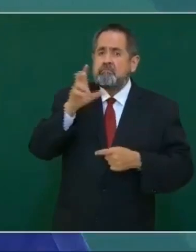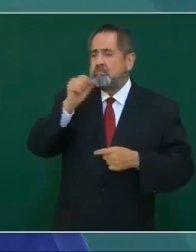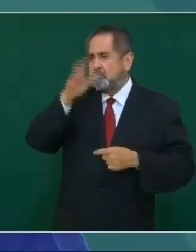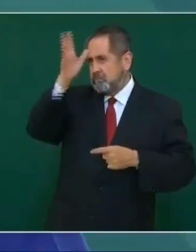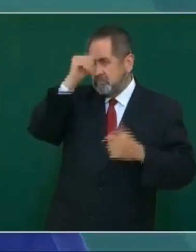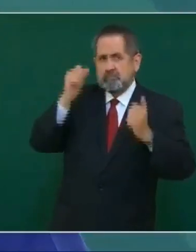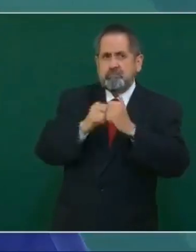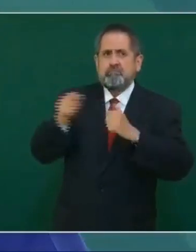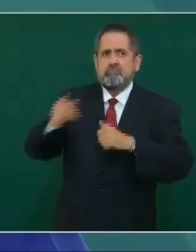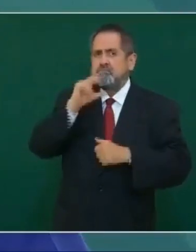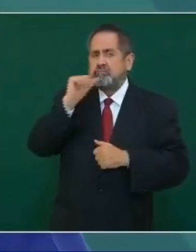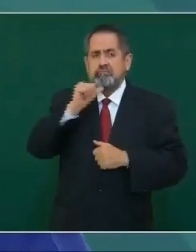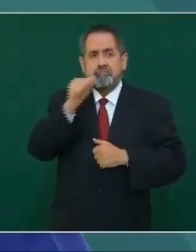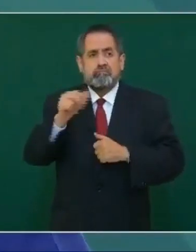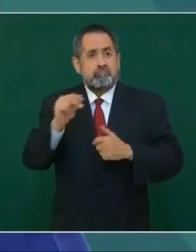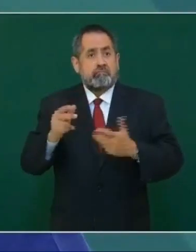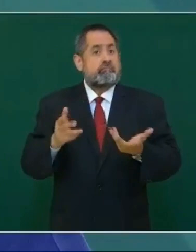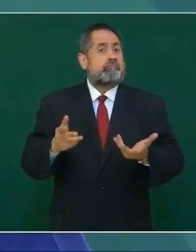no estoy de acuerdo.